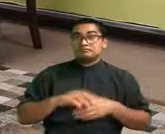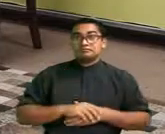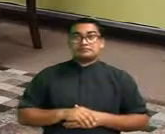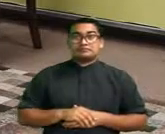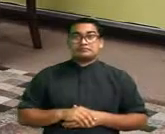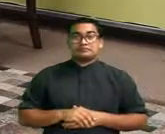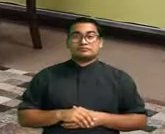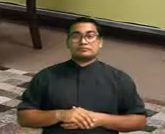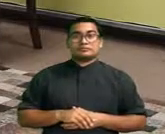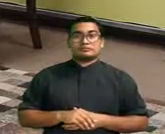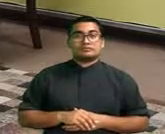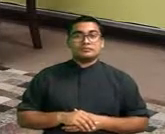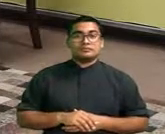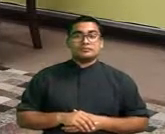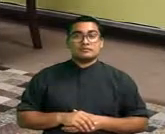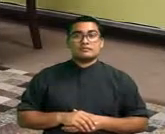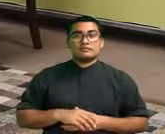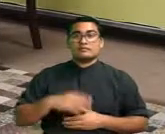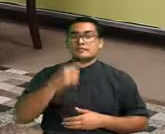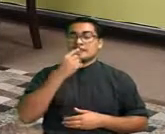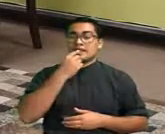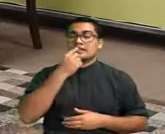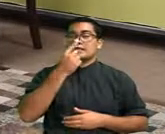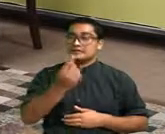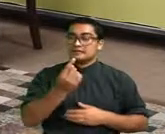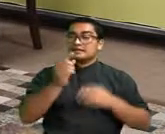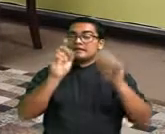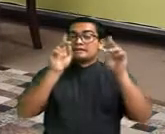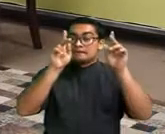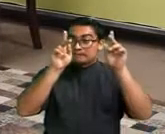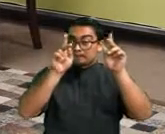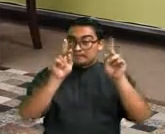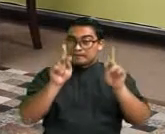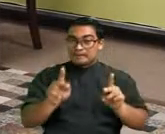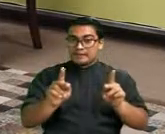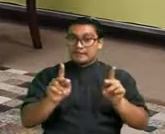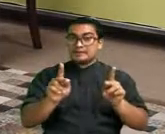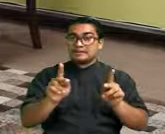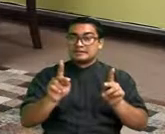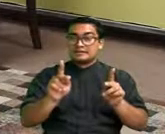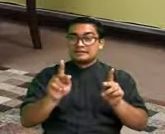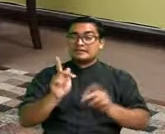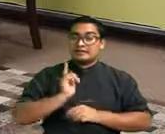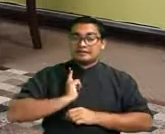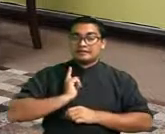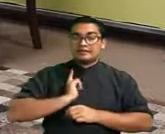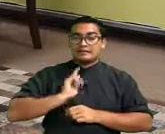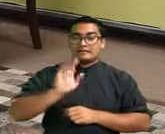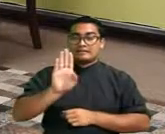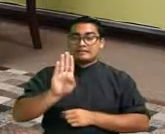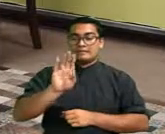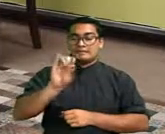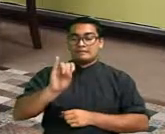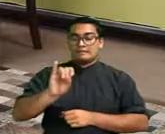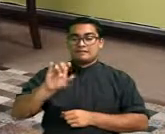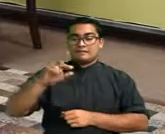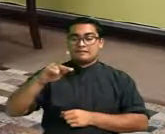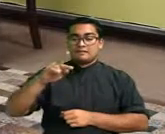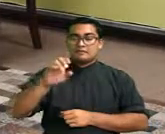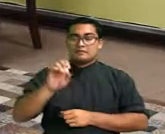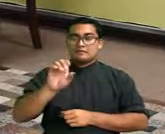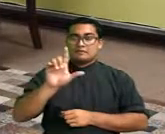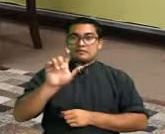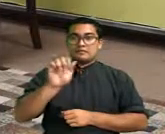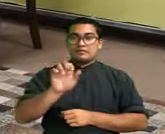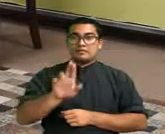para poderle decir a una persona que tiene un trastorno afectivo bipolar, tiene que hacérsele un